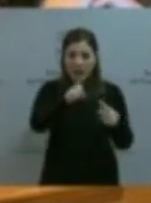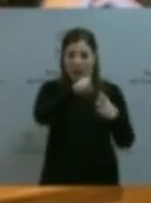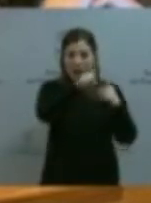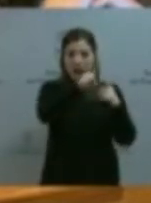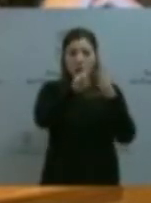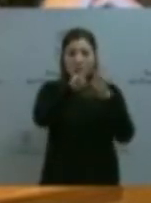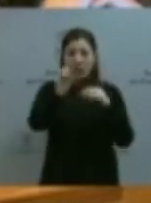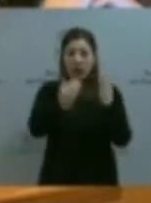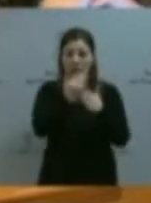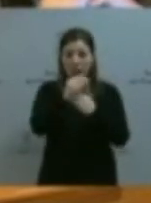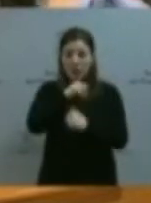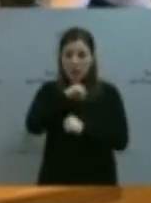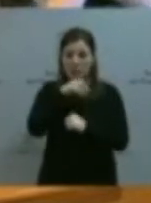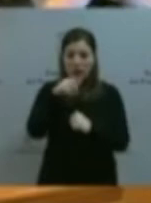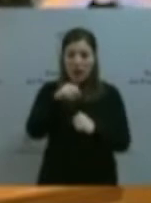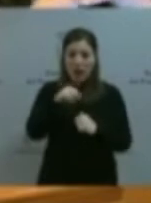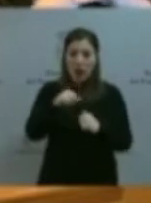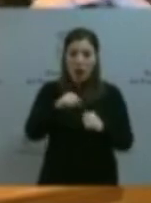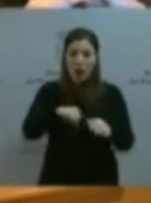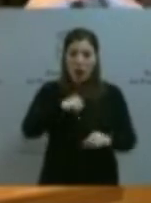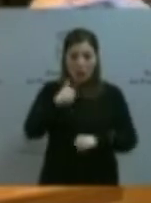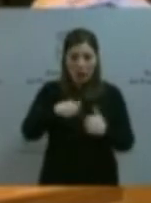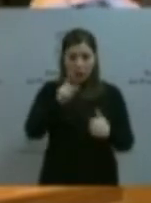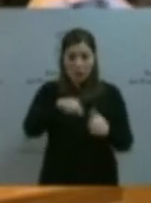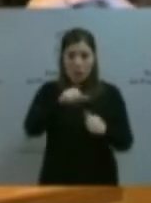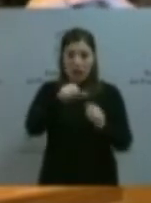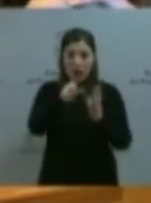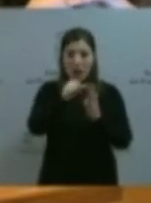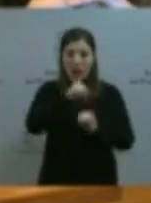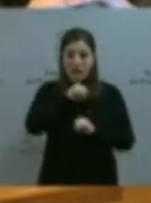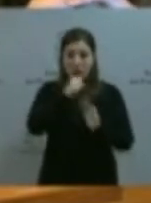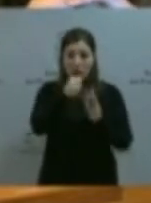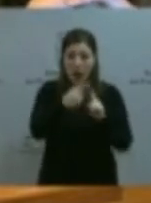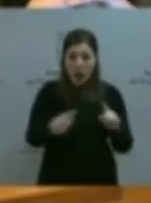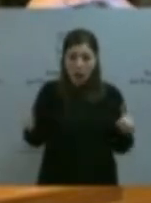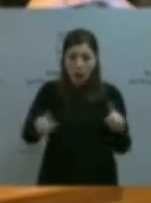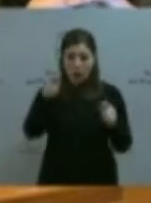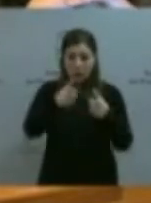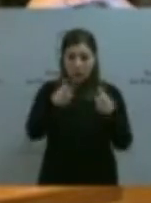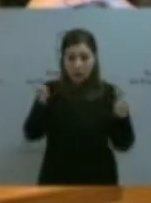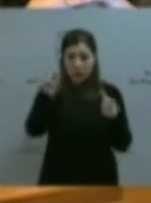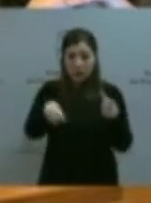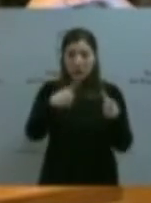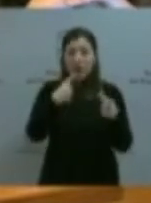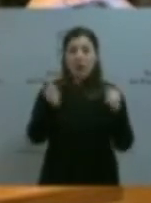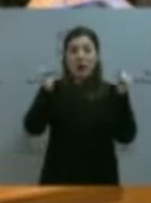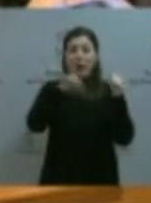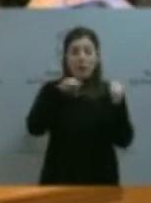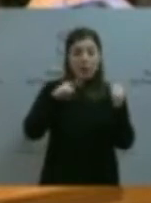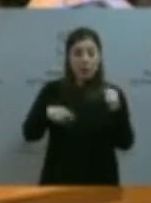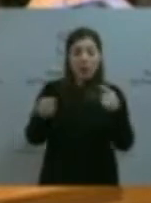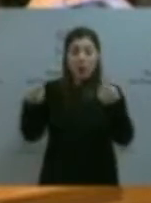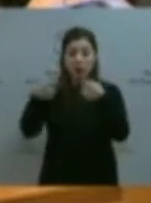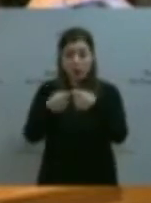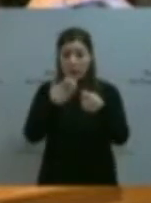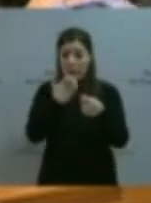largas también ha aumentado, ¿no? ¿Qué implementan ustedes? Derivaciones a la privada y a la concertada, donde las derivaciones a Jove, por ejemplo, reciben 1,2 millones de euros más.